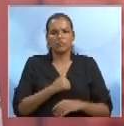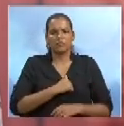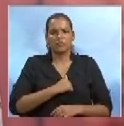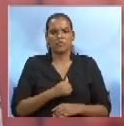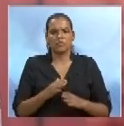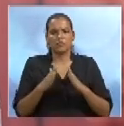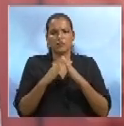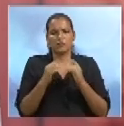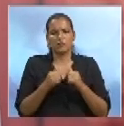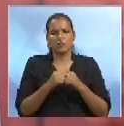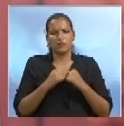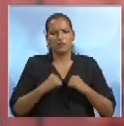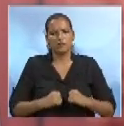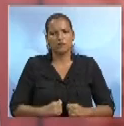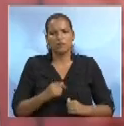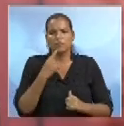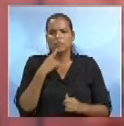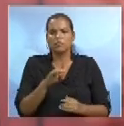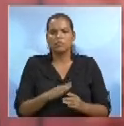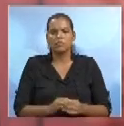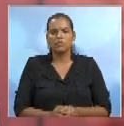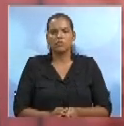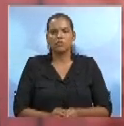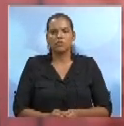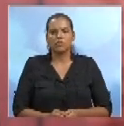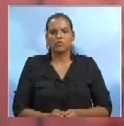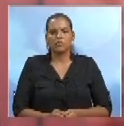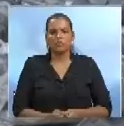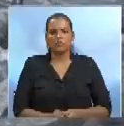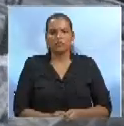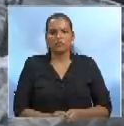de la casa mostró su tristeza por la pérdida de su inmueble.